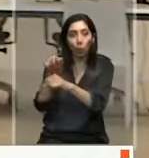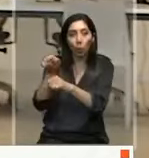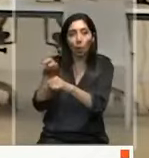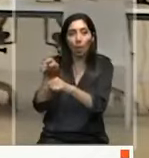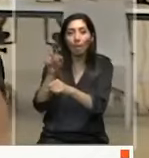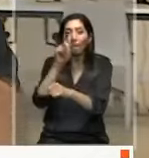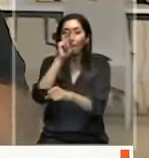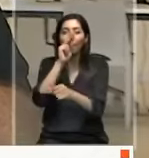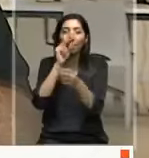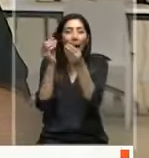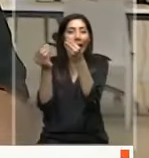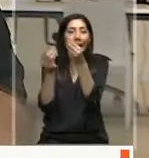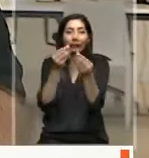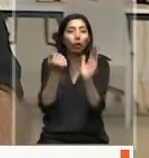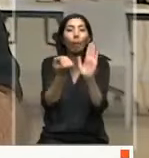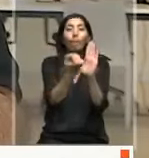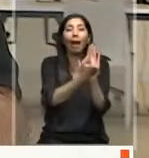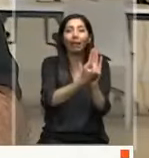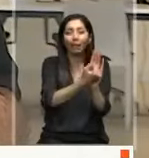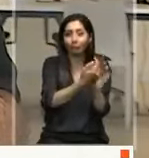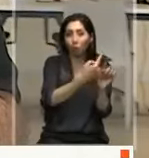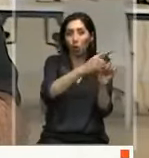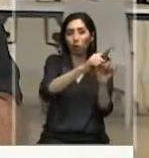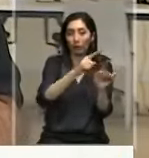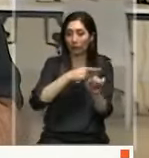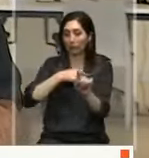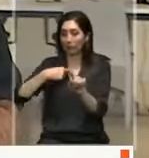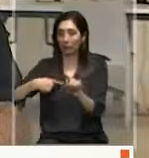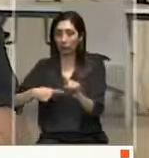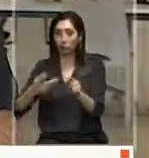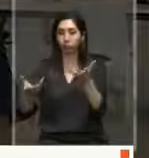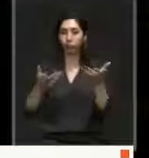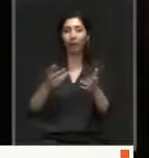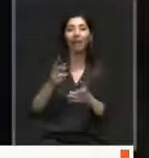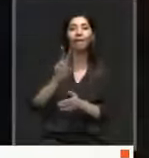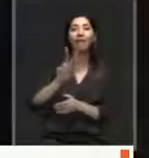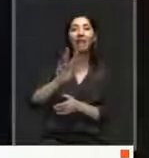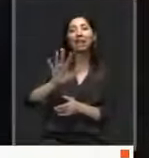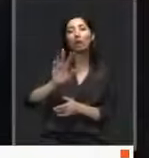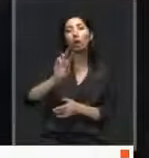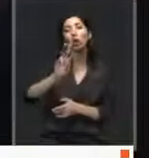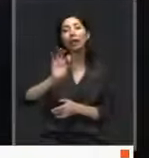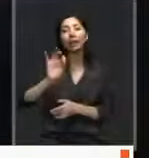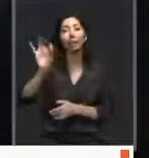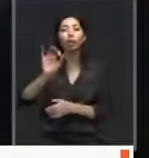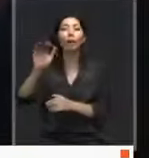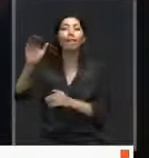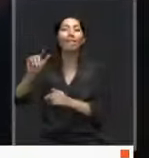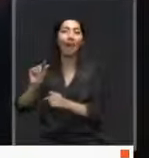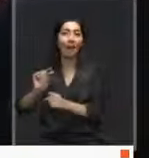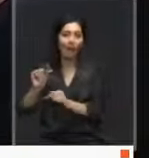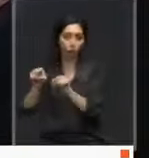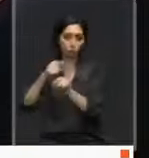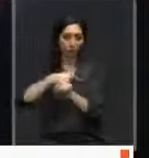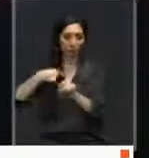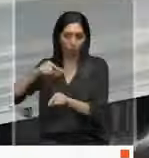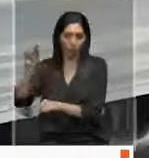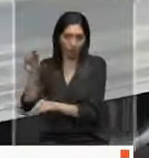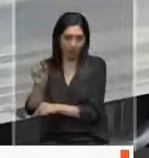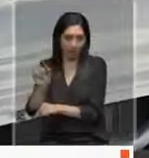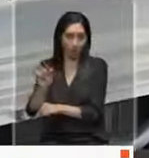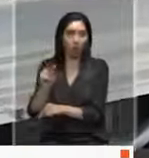equivalente a una marca tradicional, un auto chino, podría estar entre un 25 y un 30% más barato. Claudia y su papá están en busca de un auto, y